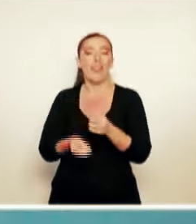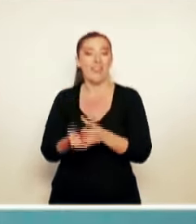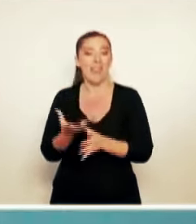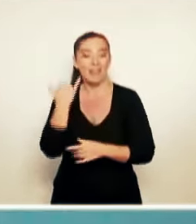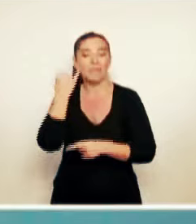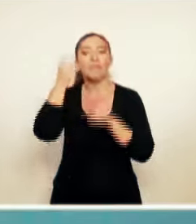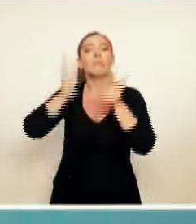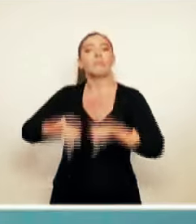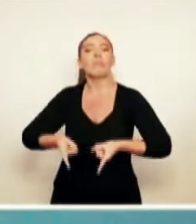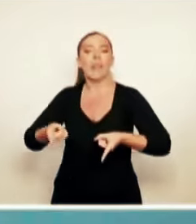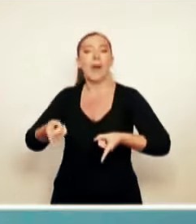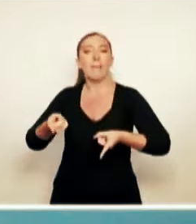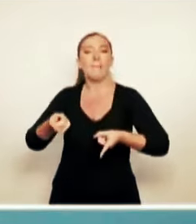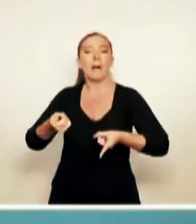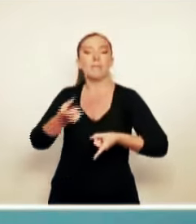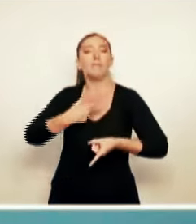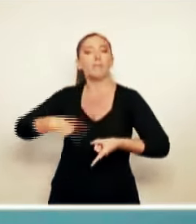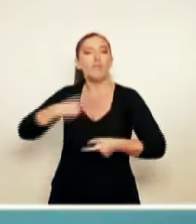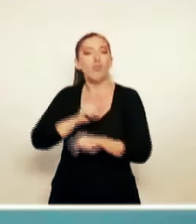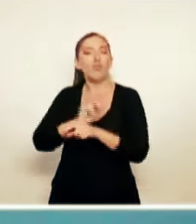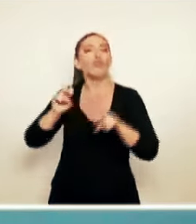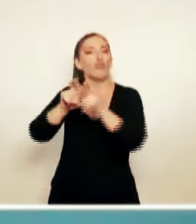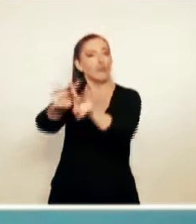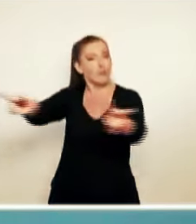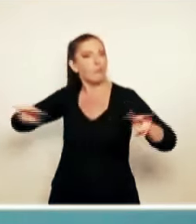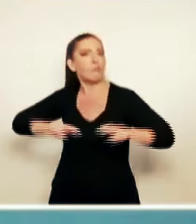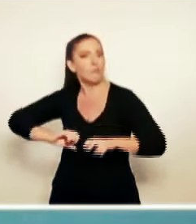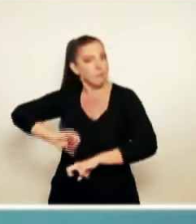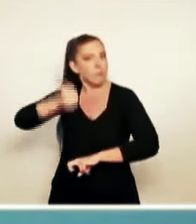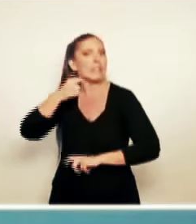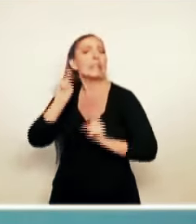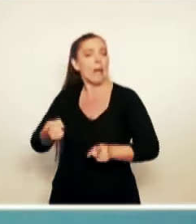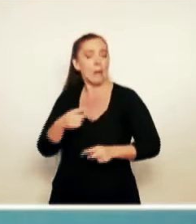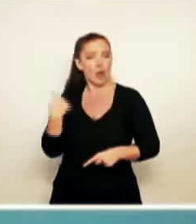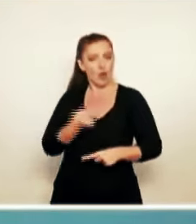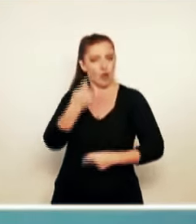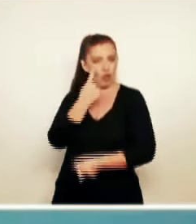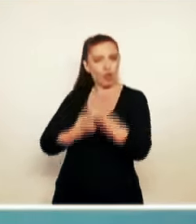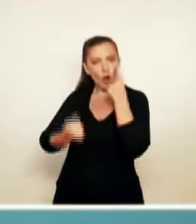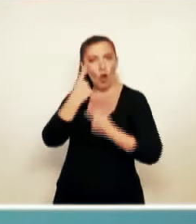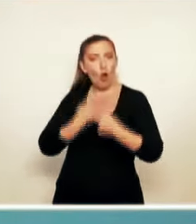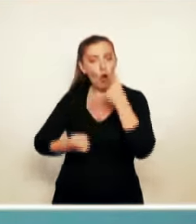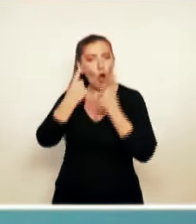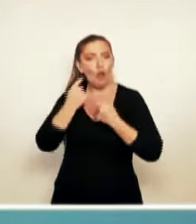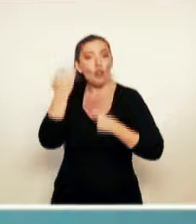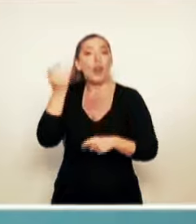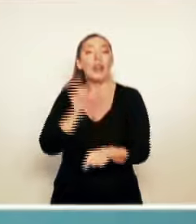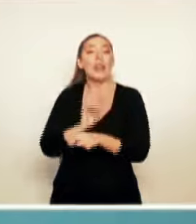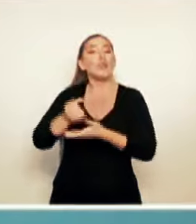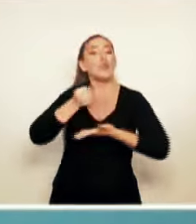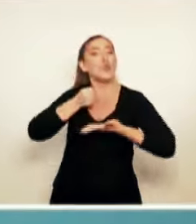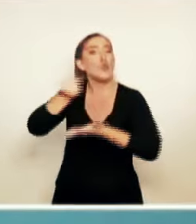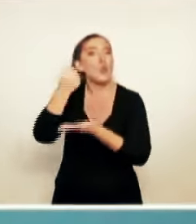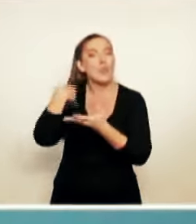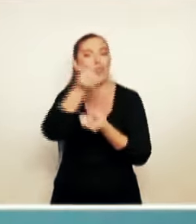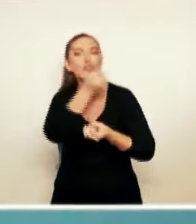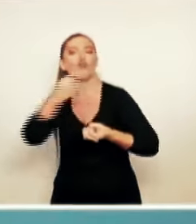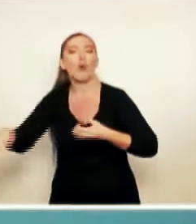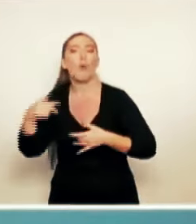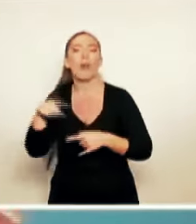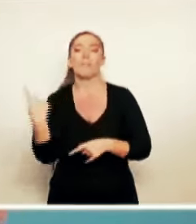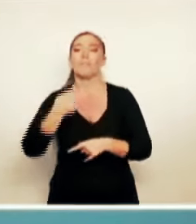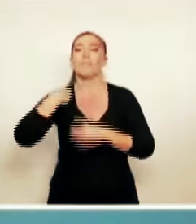y además les dejábamos una rentabilidad que también la regulábamos. Y con el resto del subsidio comenzamos a